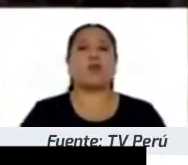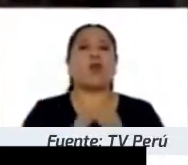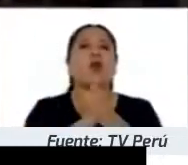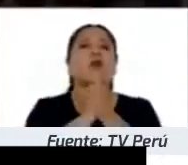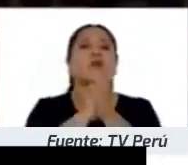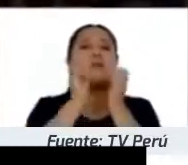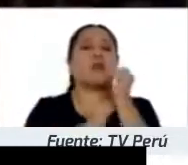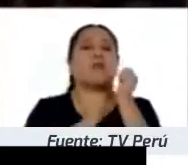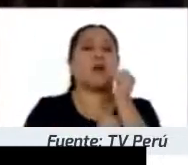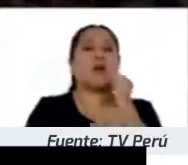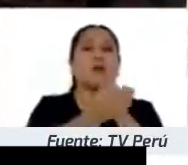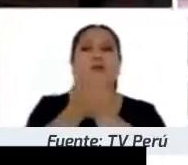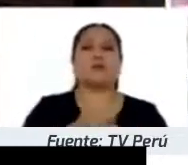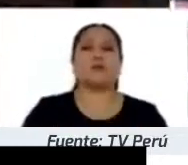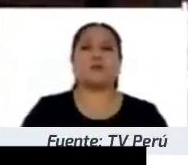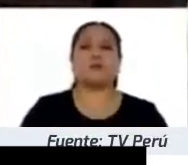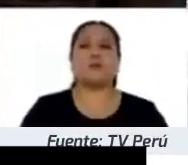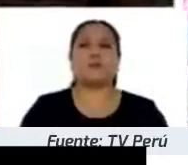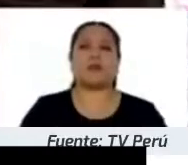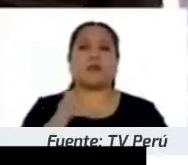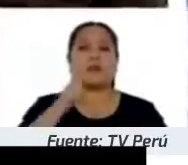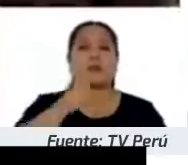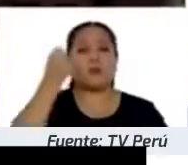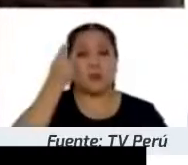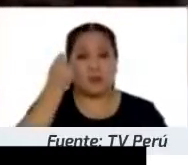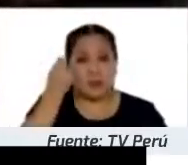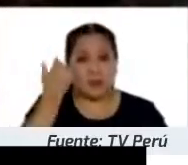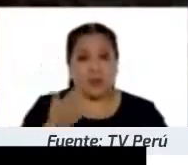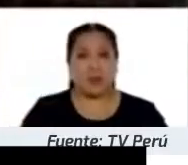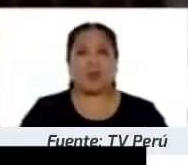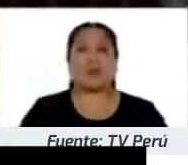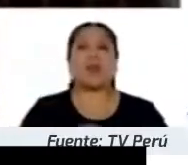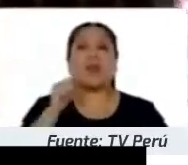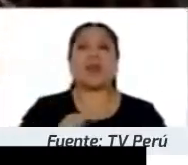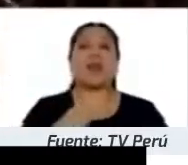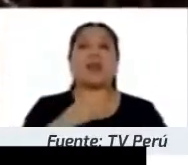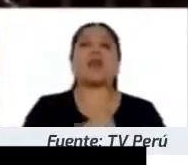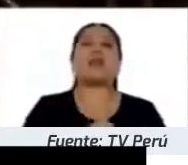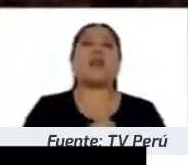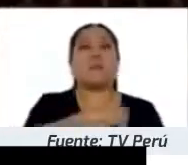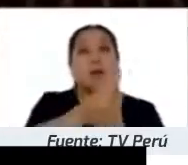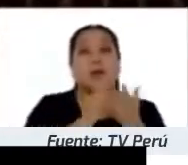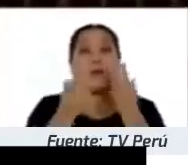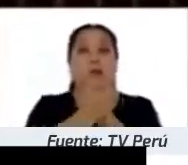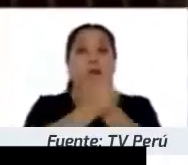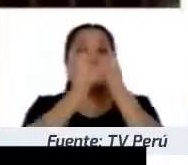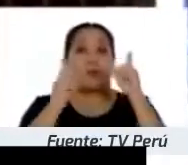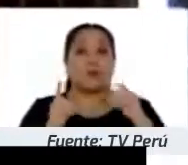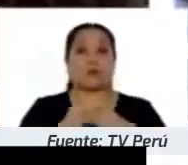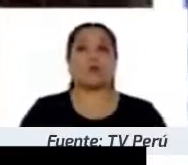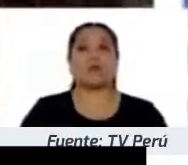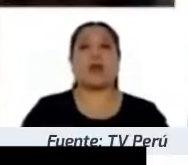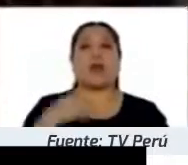compañeros, hermanos, tenemos que entender de que en el marco democrático hay